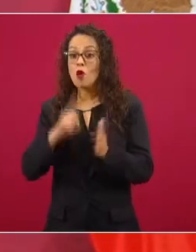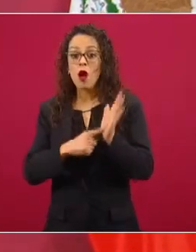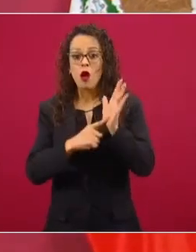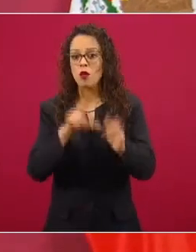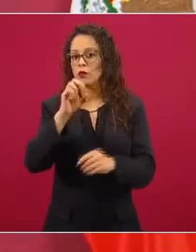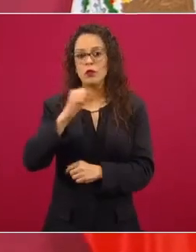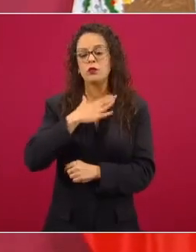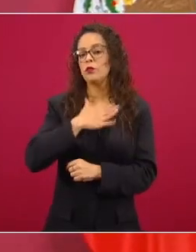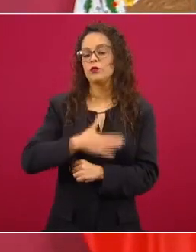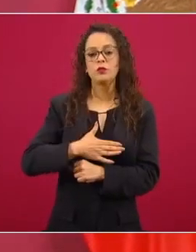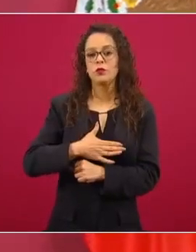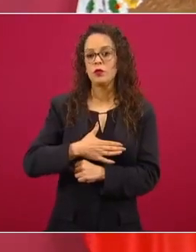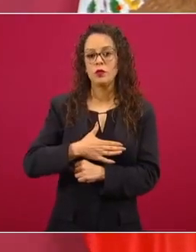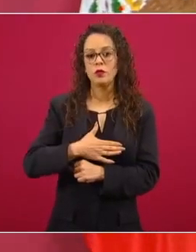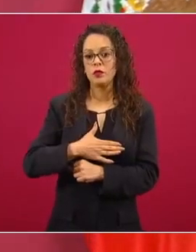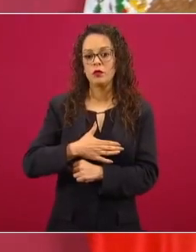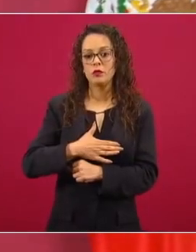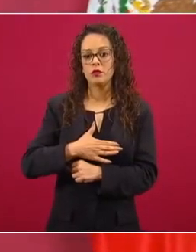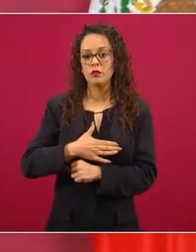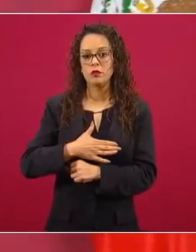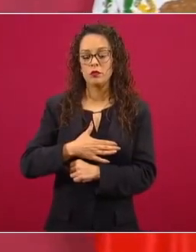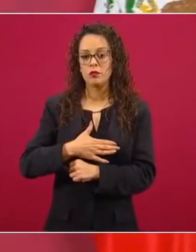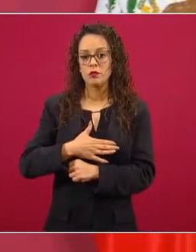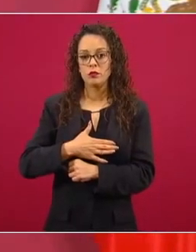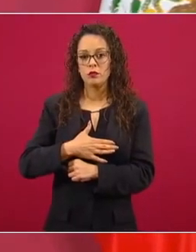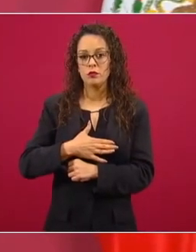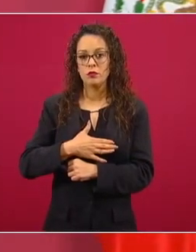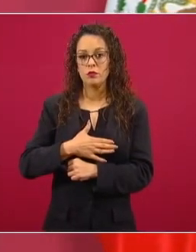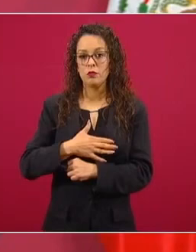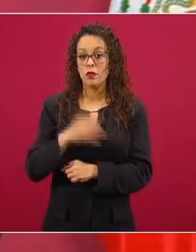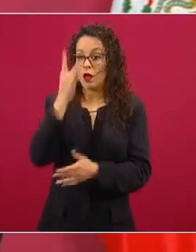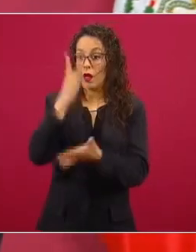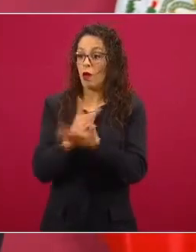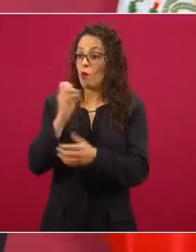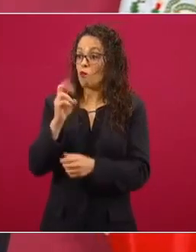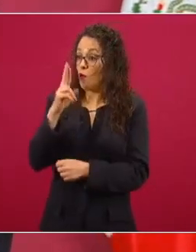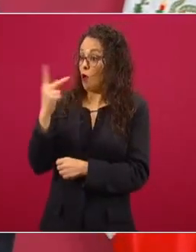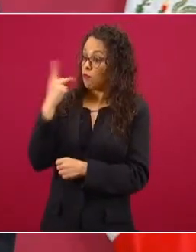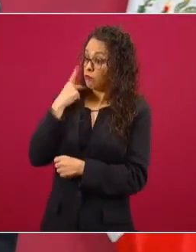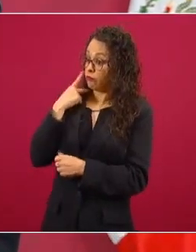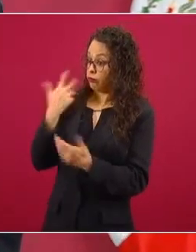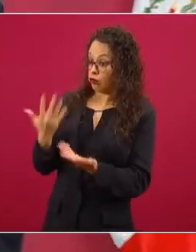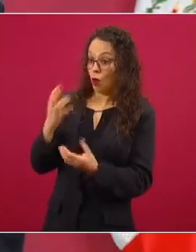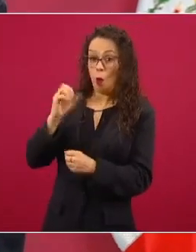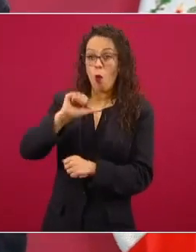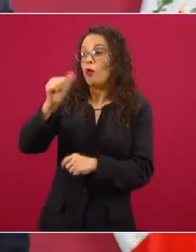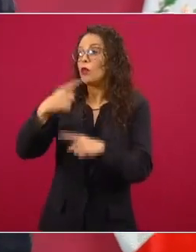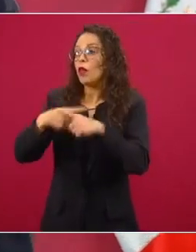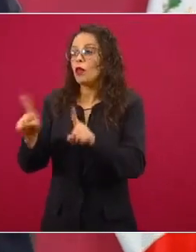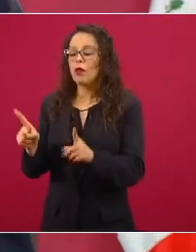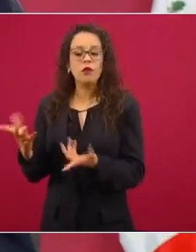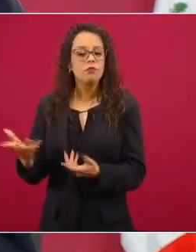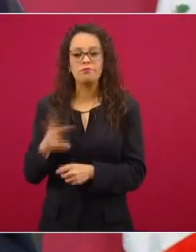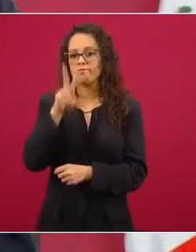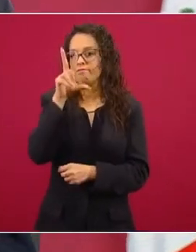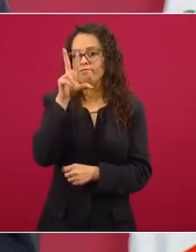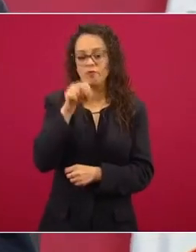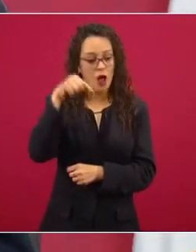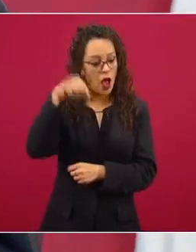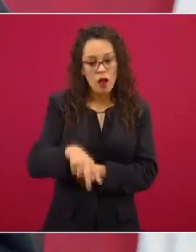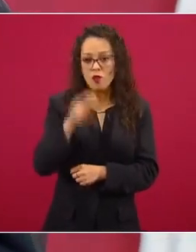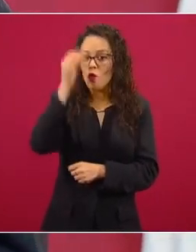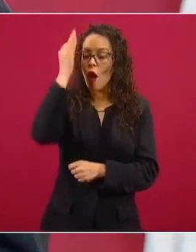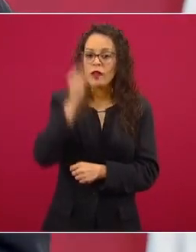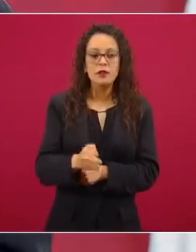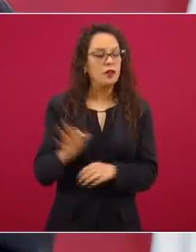Solo por razones políticas o de otra índole. Eso no, no lo permitimos aquí ni lo